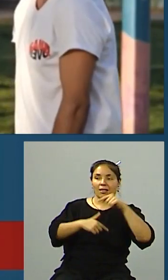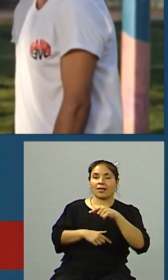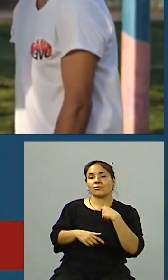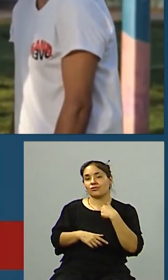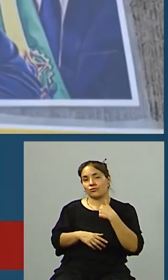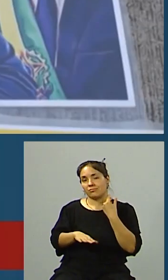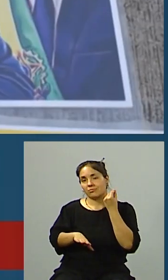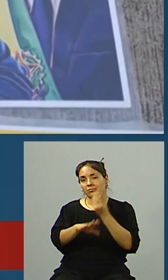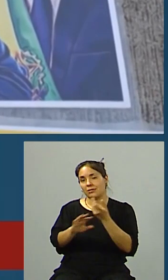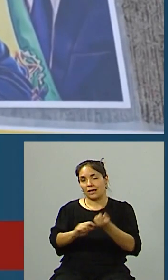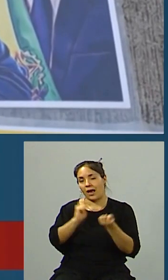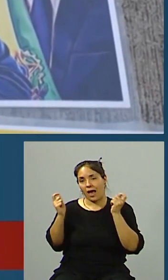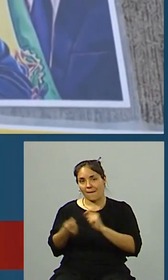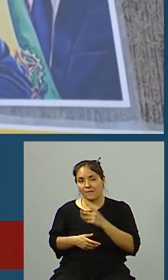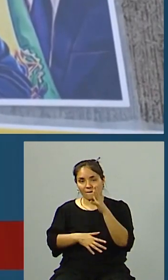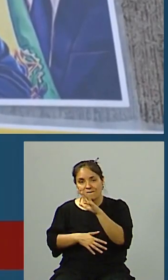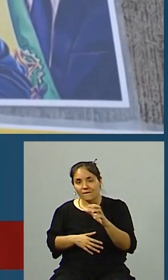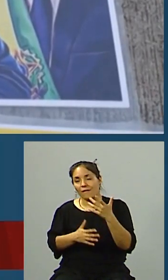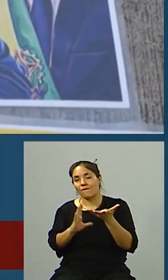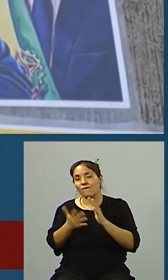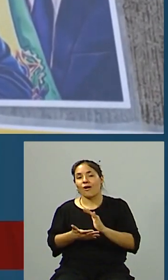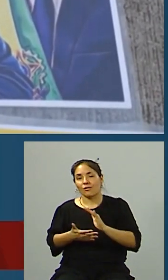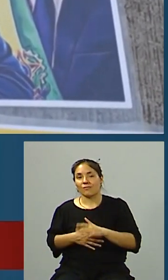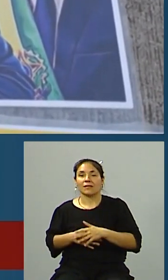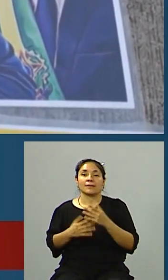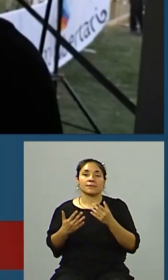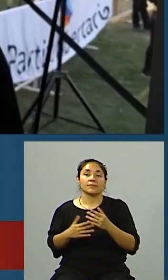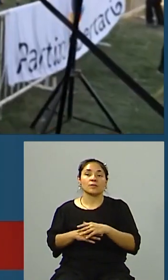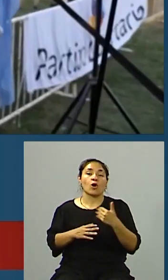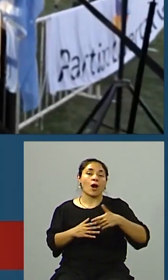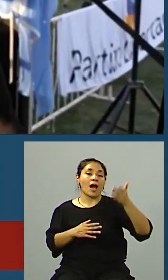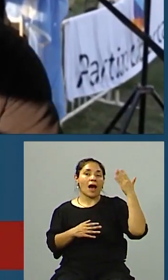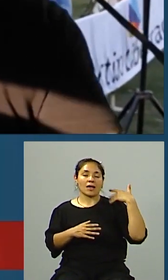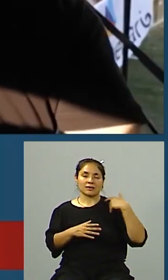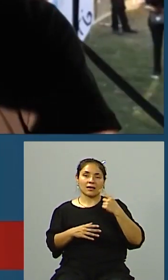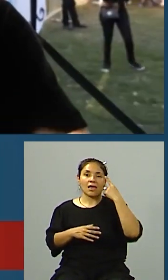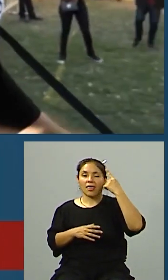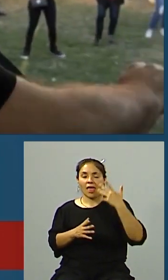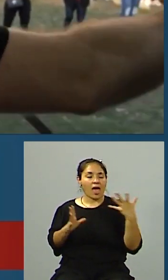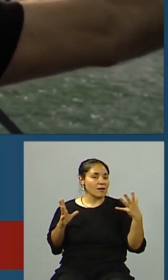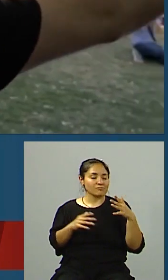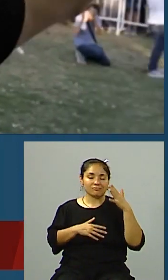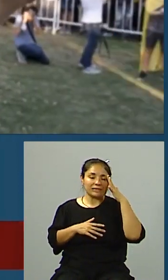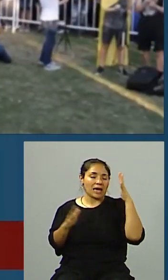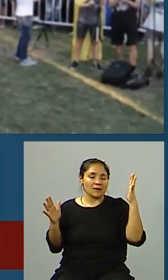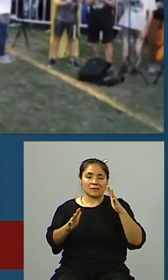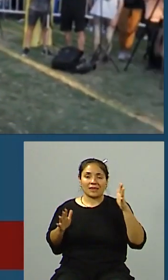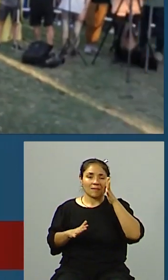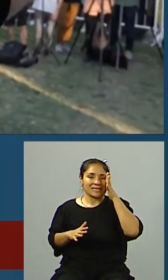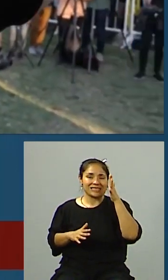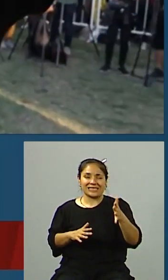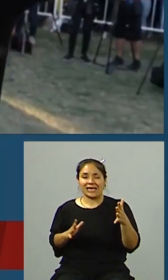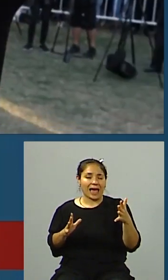por momentos y al comienzo de todo este proceso eran ideas muy disruptivas, que a lo mejor no podían reunir el aval de toda esa